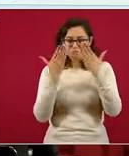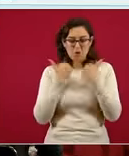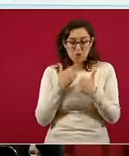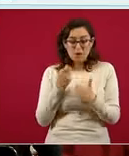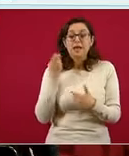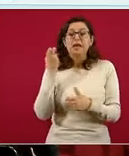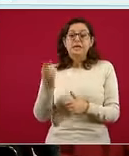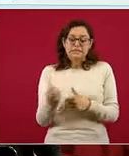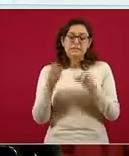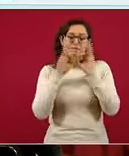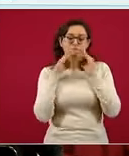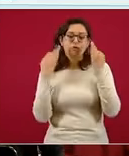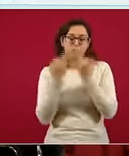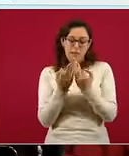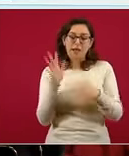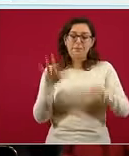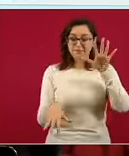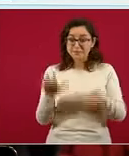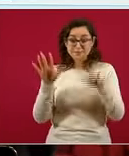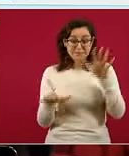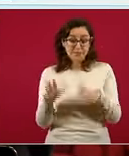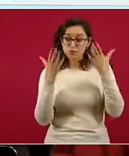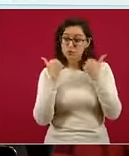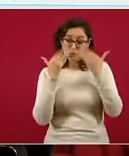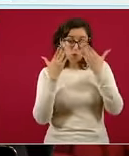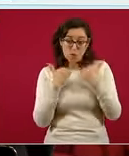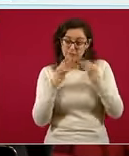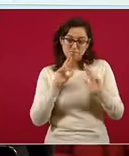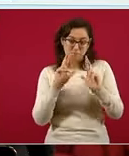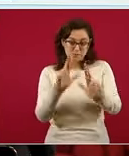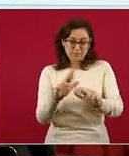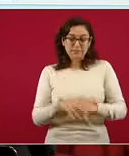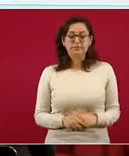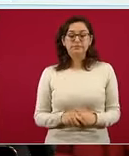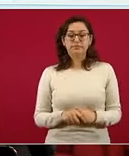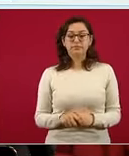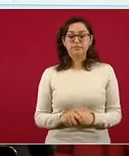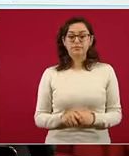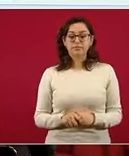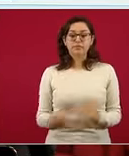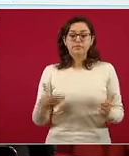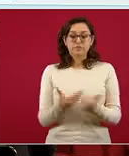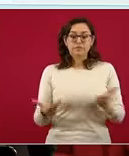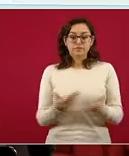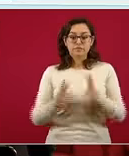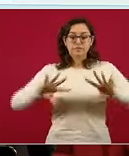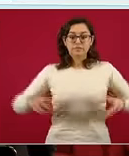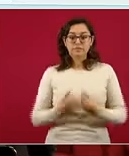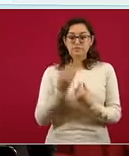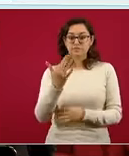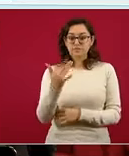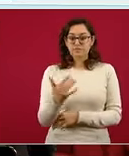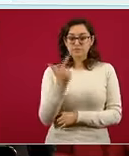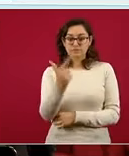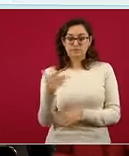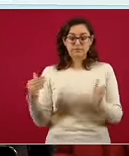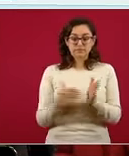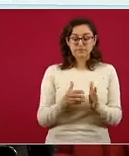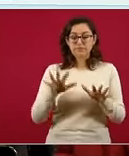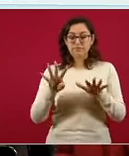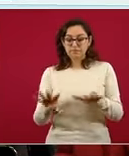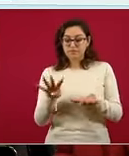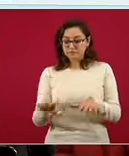múltiples razones por las que pueden rechazarse las muestras en el laboratorio. Actualmente, un total de 57.019 personas están en